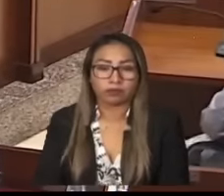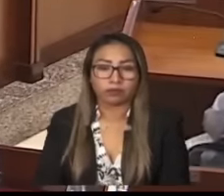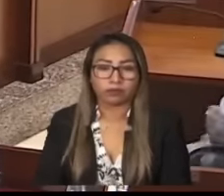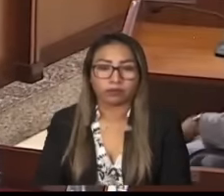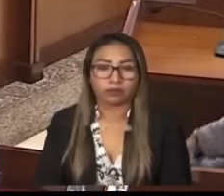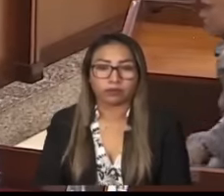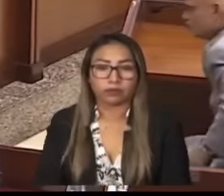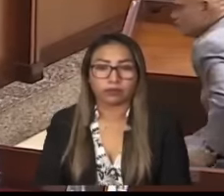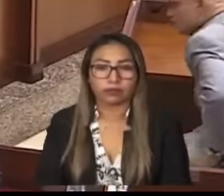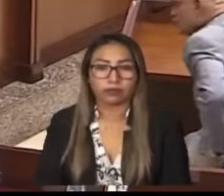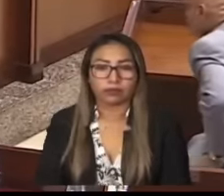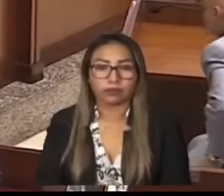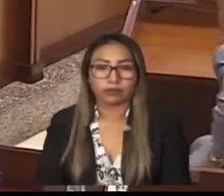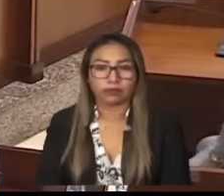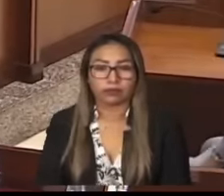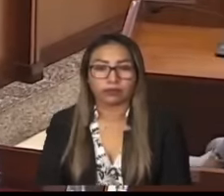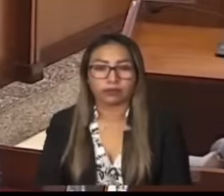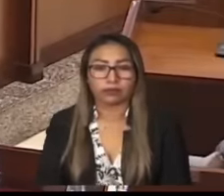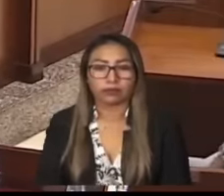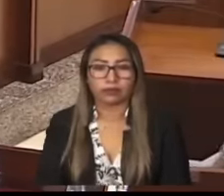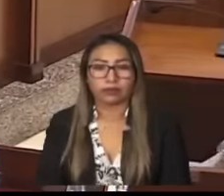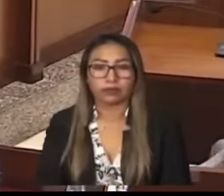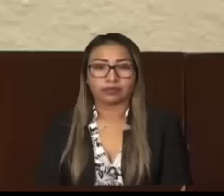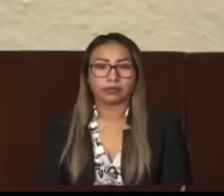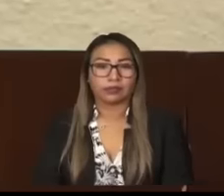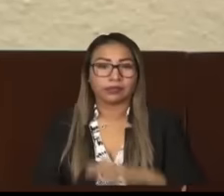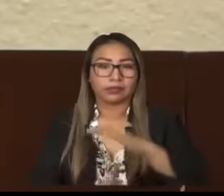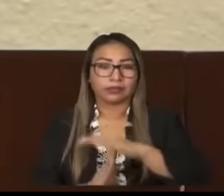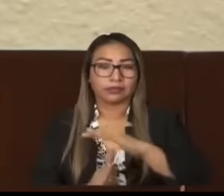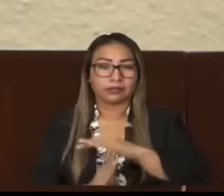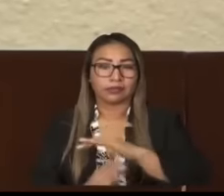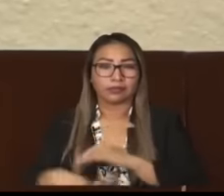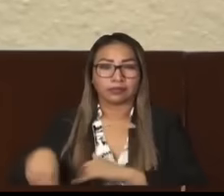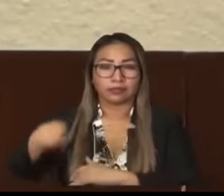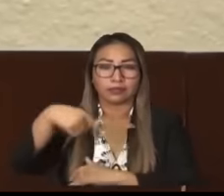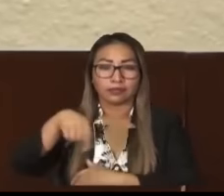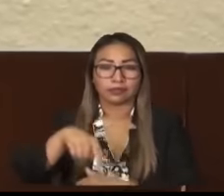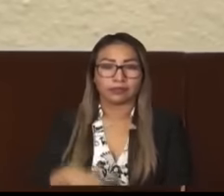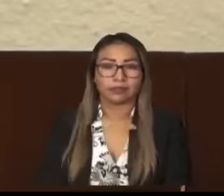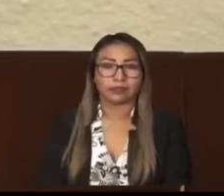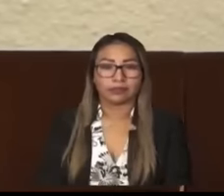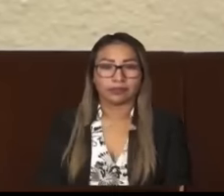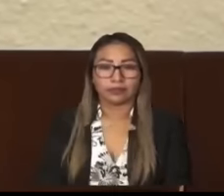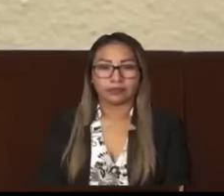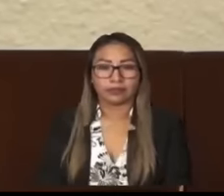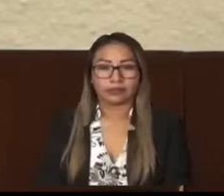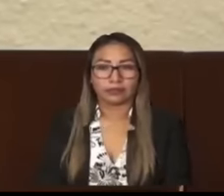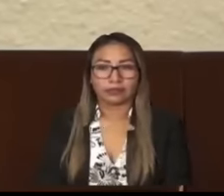Decretamos un receso para despedir a los invitados.